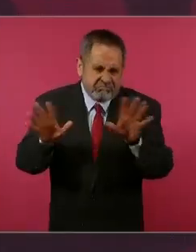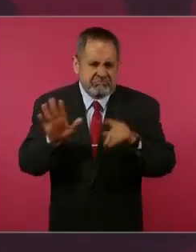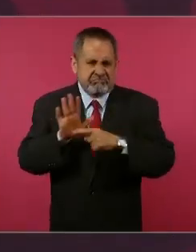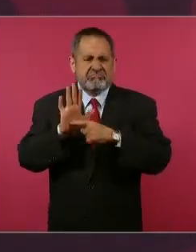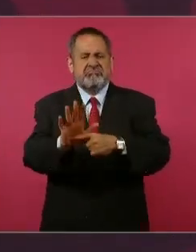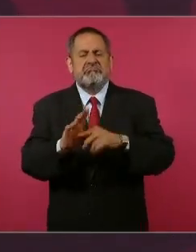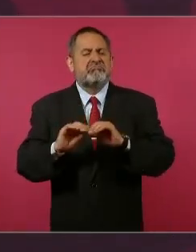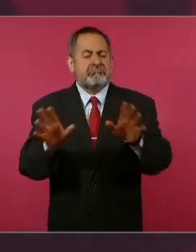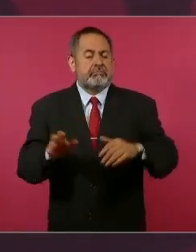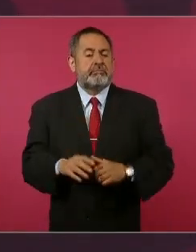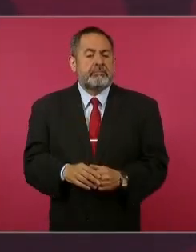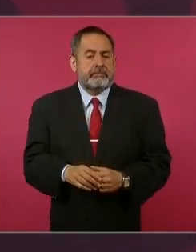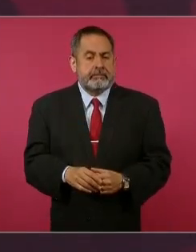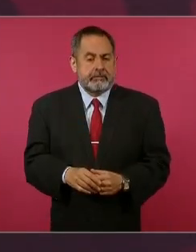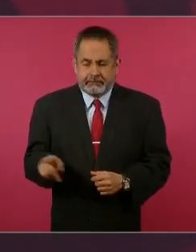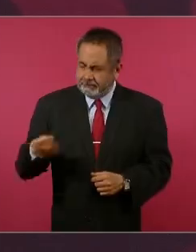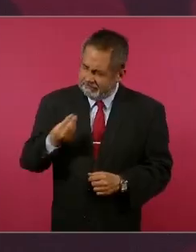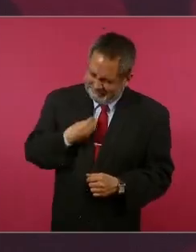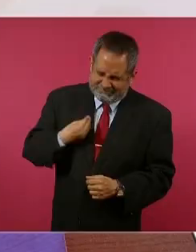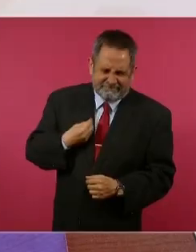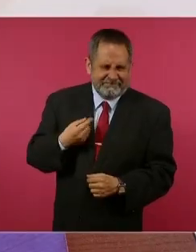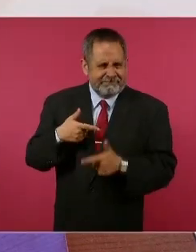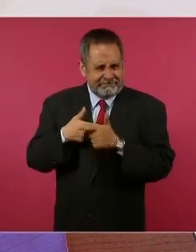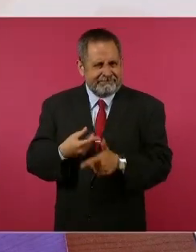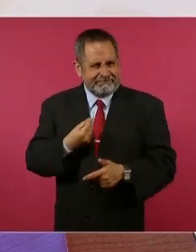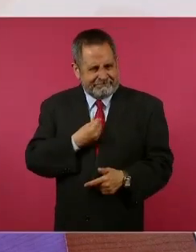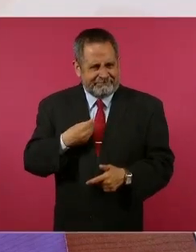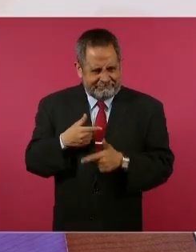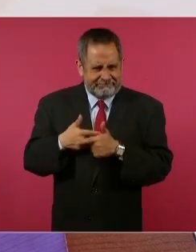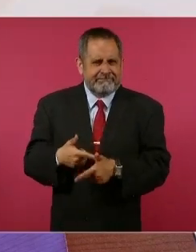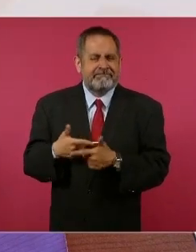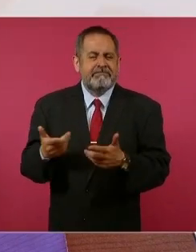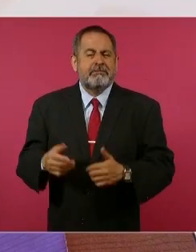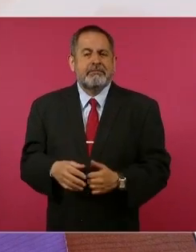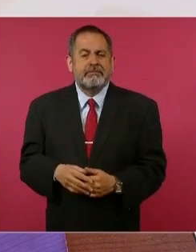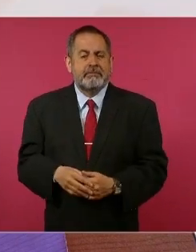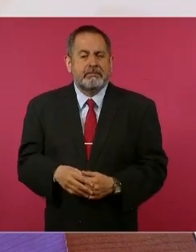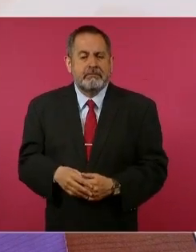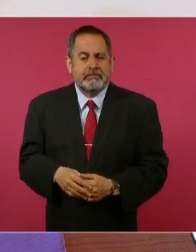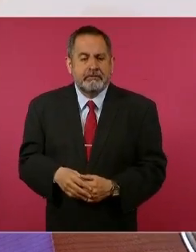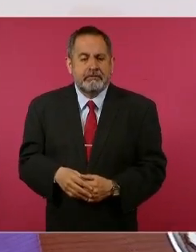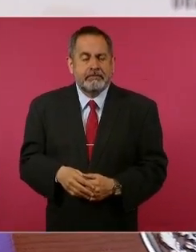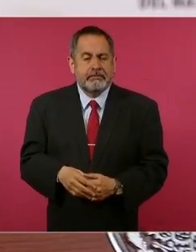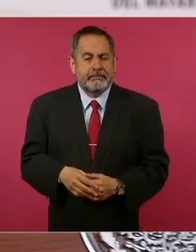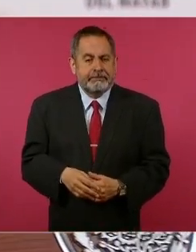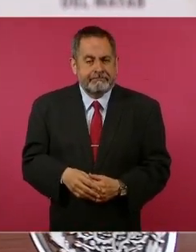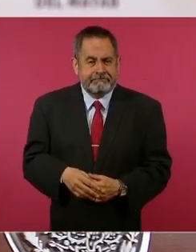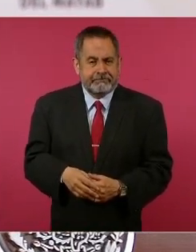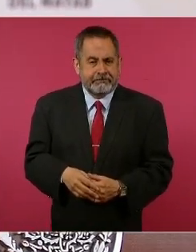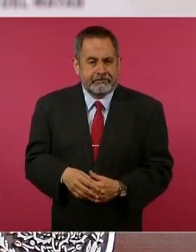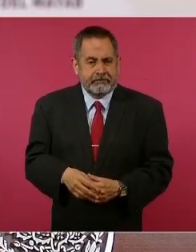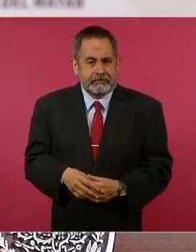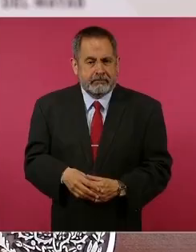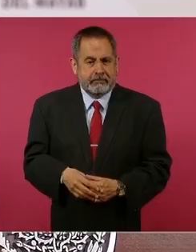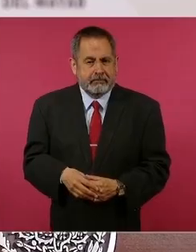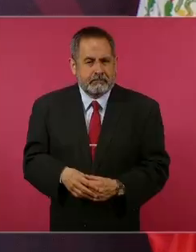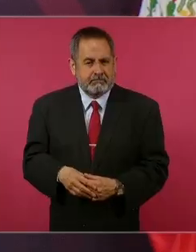y aguanten, aguanten,